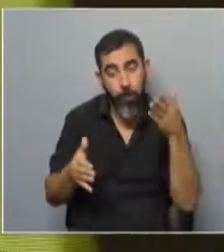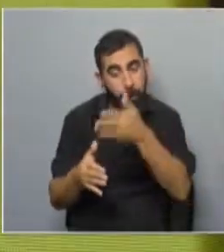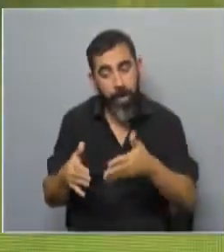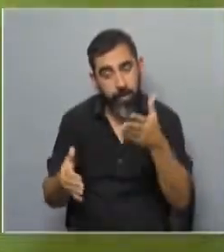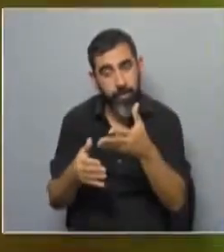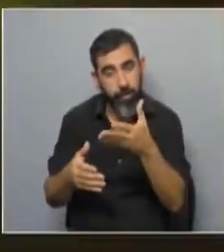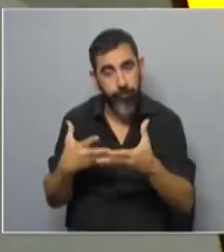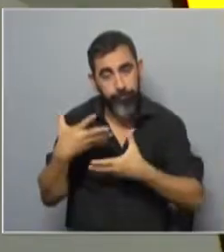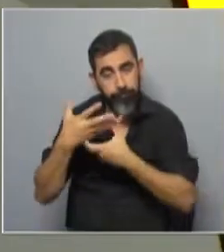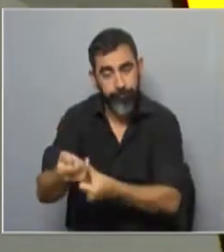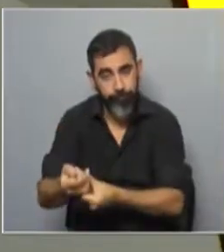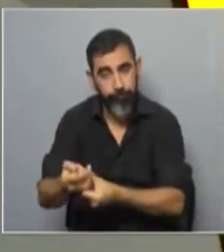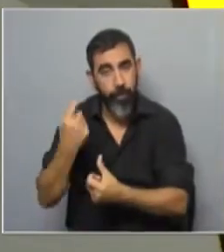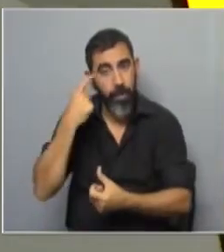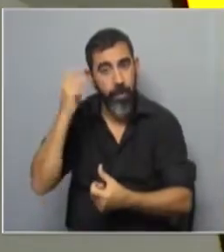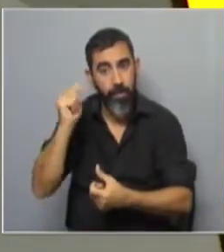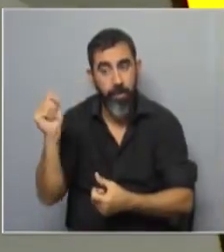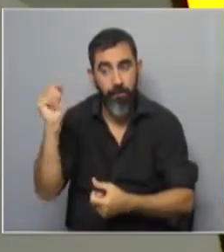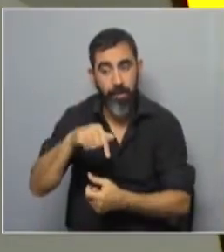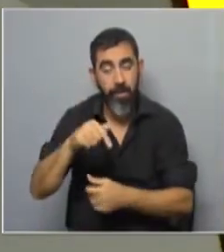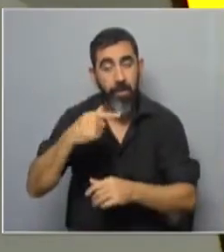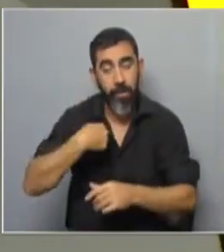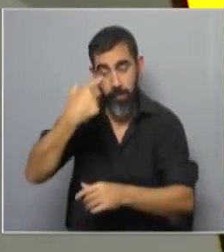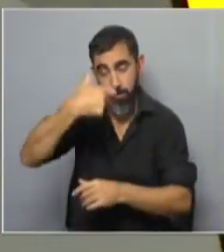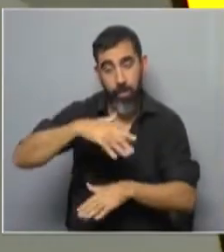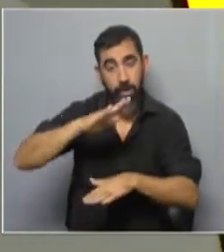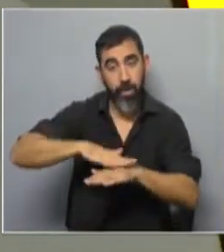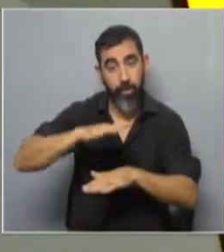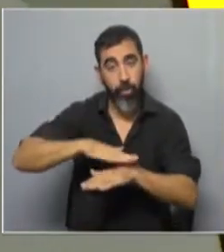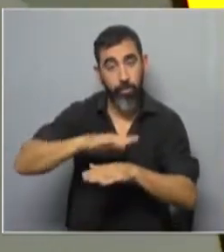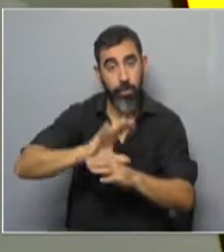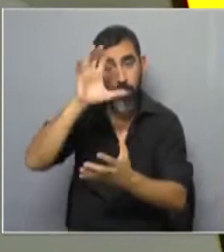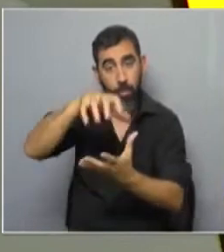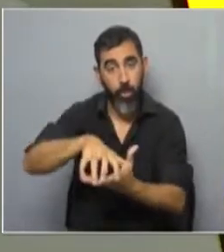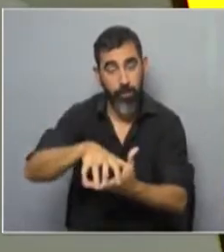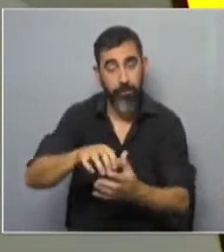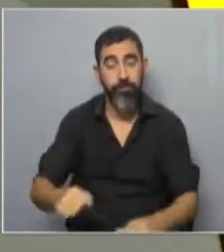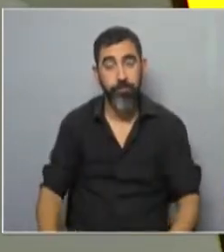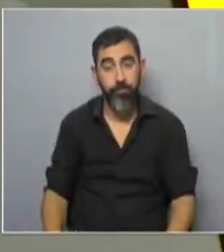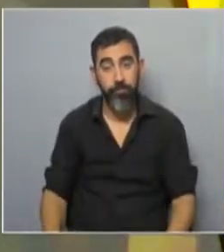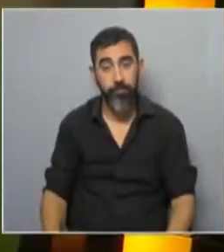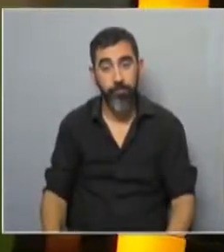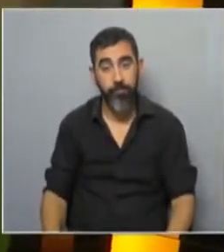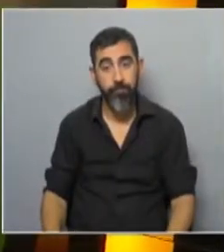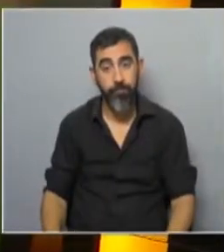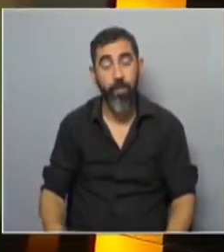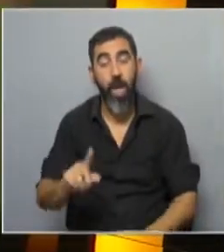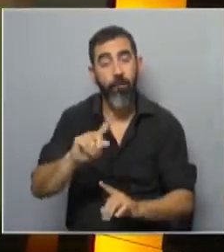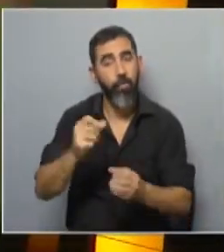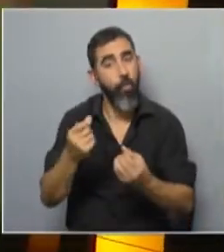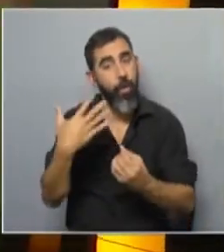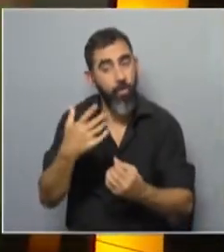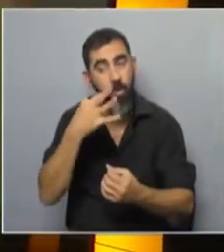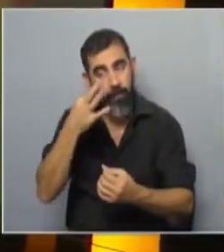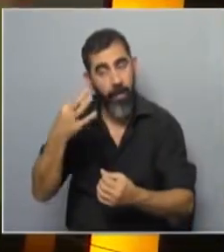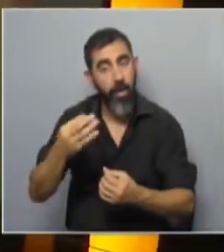sumarlo. Y la iniciativa viene del responsable del establecimiento educativo. Y eso a veces no lo valoramos, ¿no? El impulso que